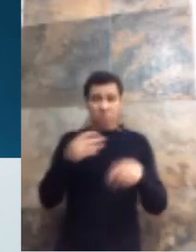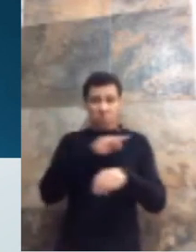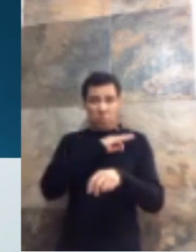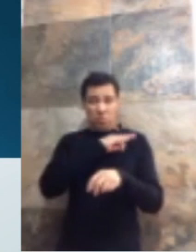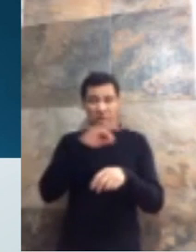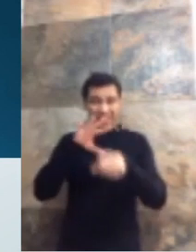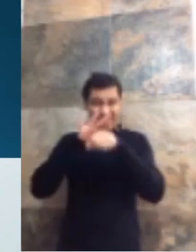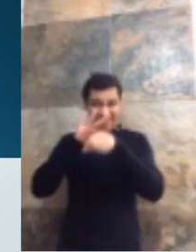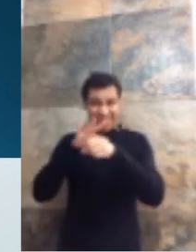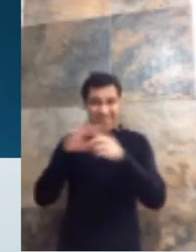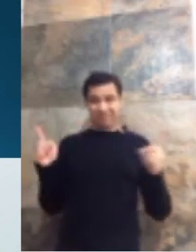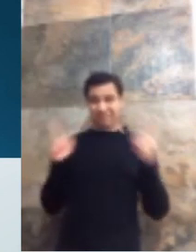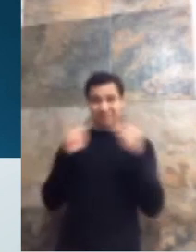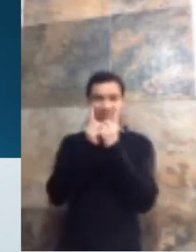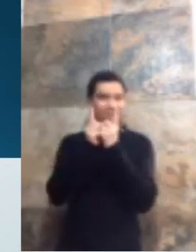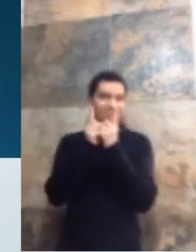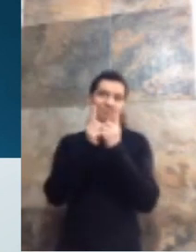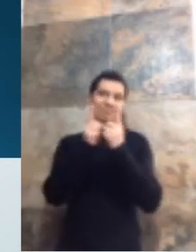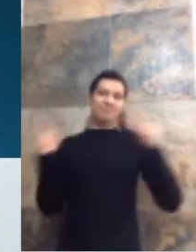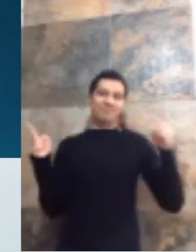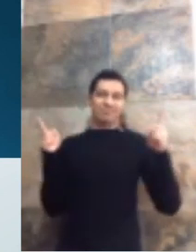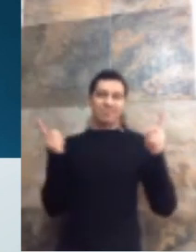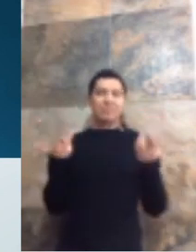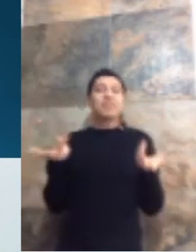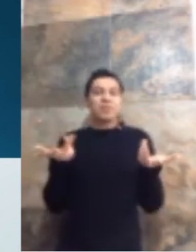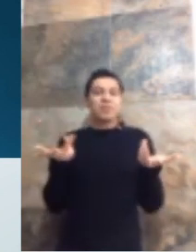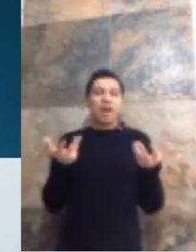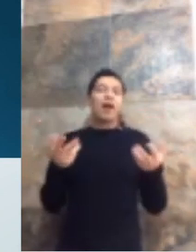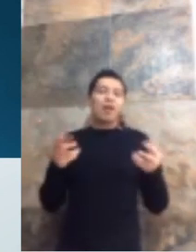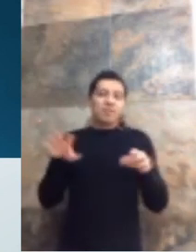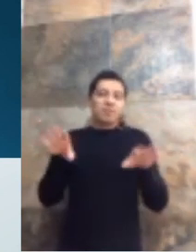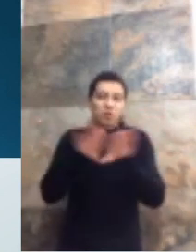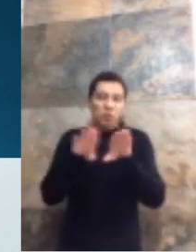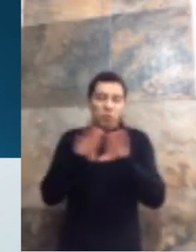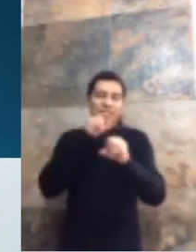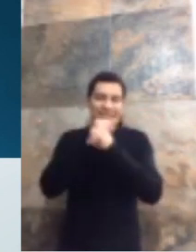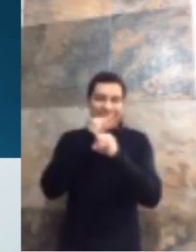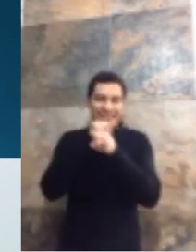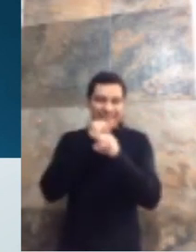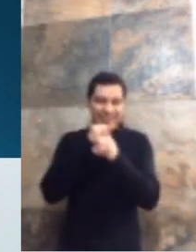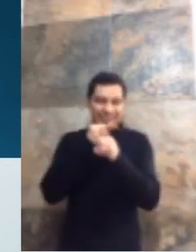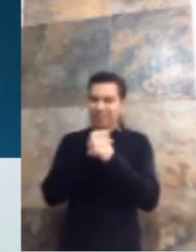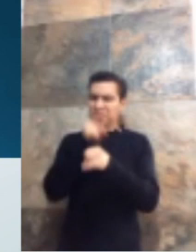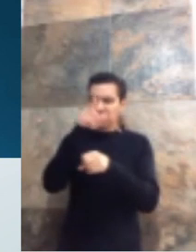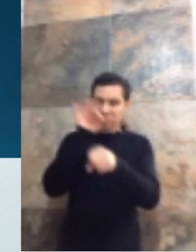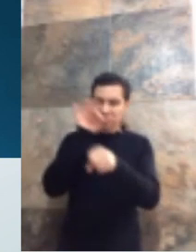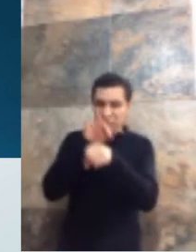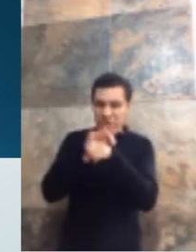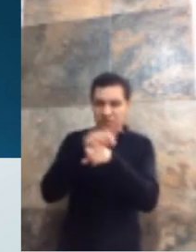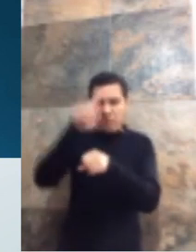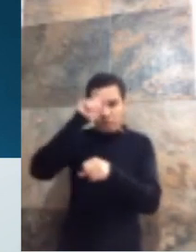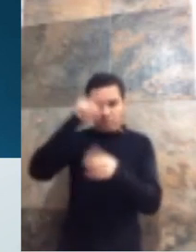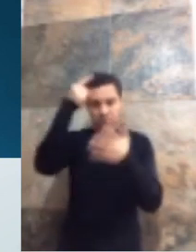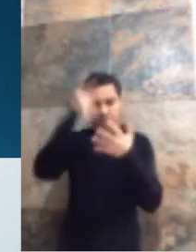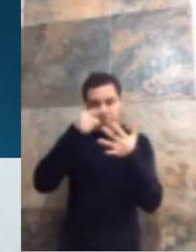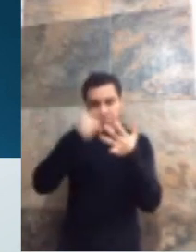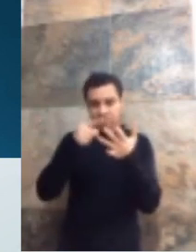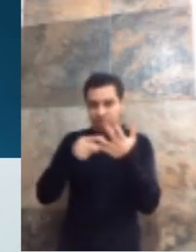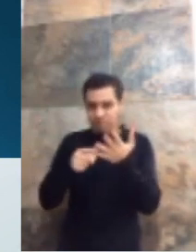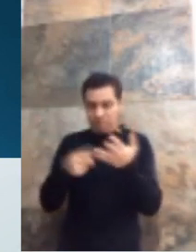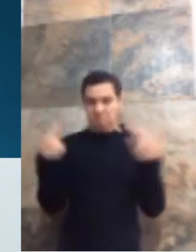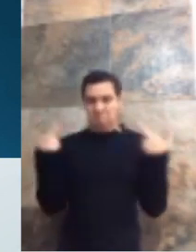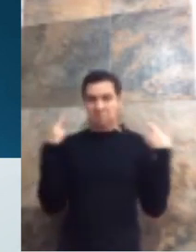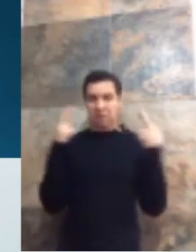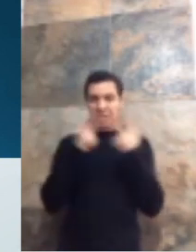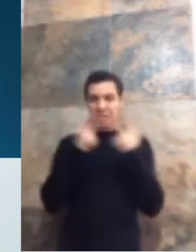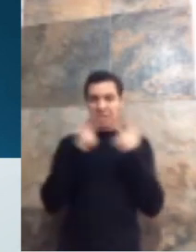profesores universitarios, sirven para cualquier docente que quisiera beneficiarse de estas recomendaciones para llevar